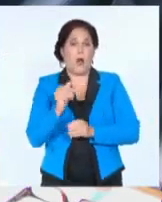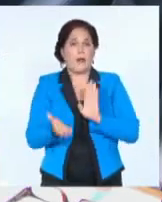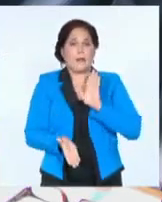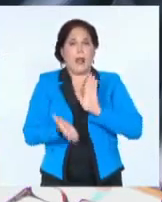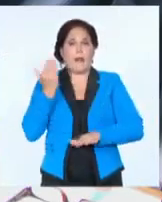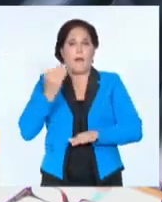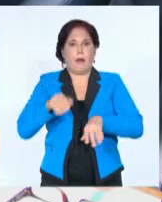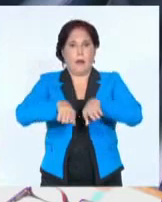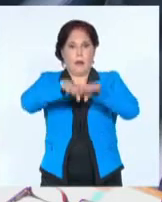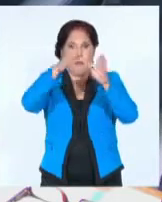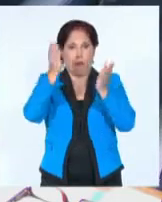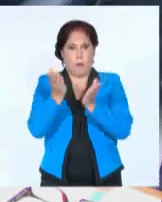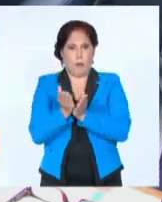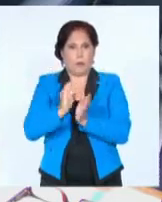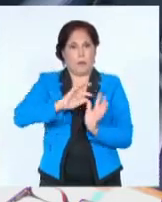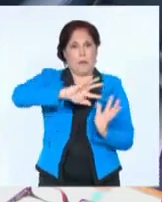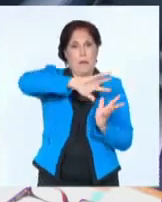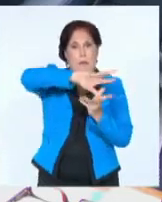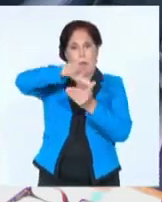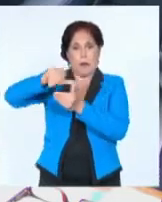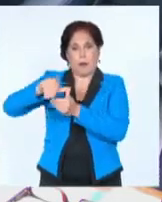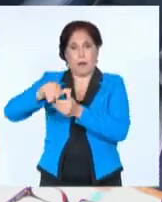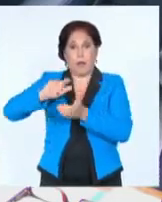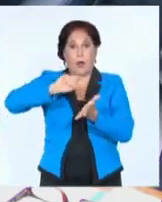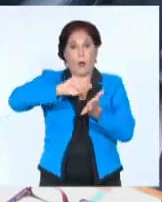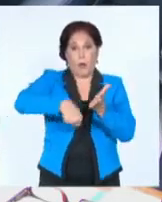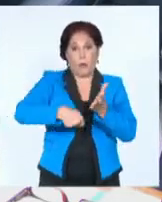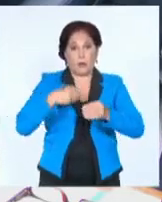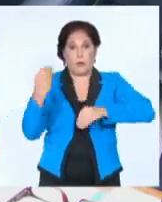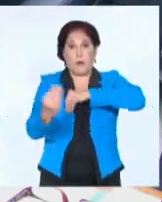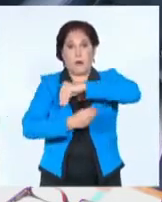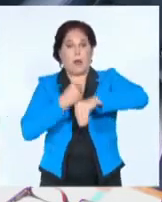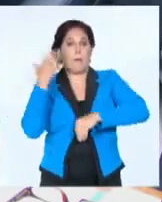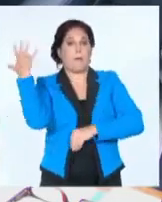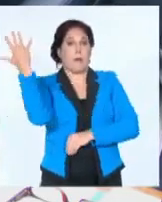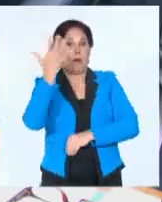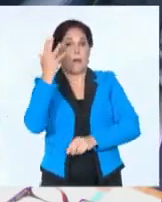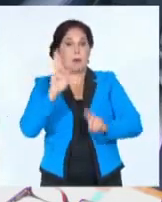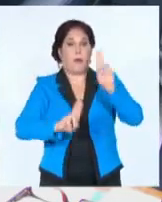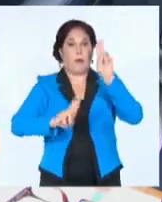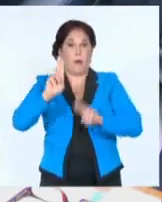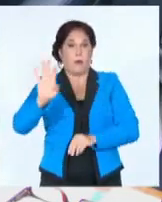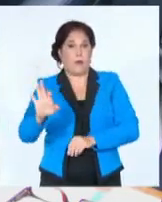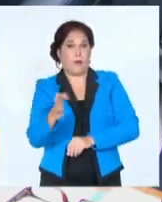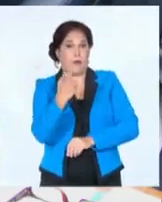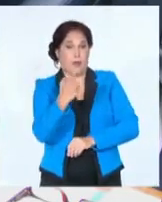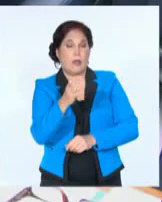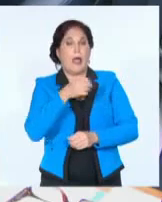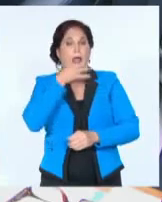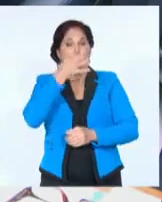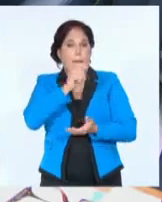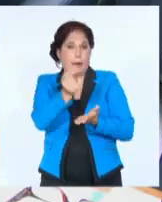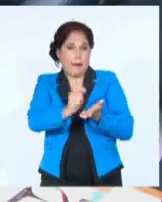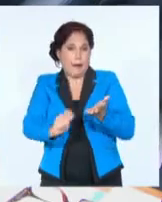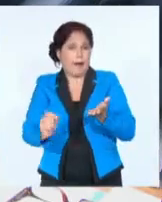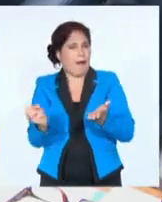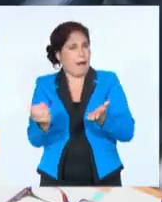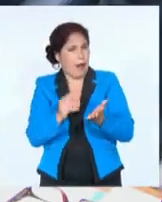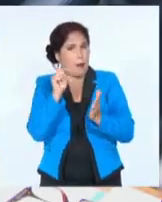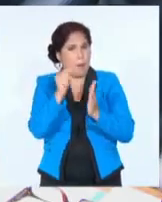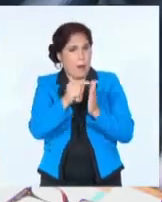planeta. La Convención Marco sobre Cambio Climático y su Acuerdo de París establecen claramente las pautas a